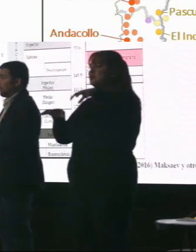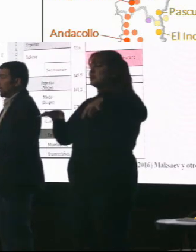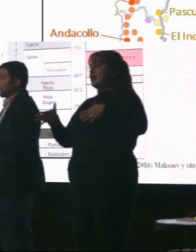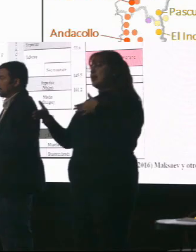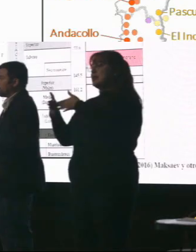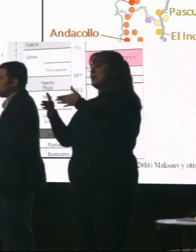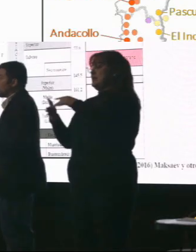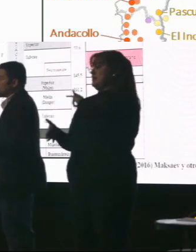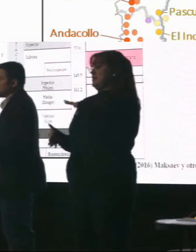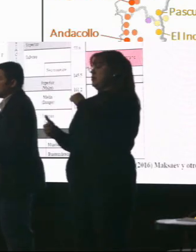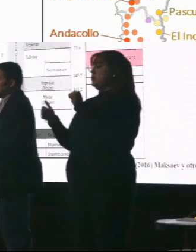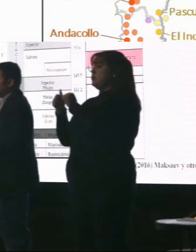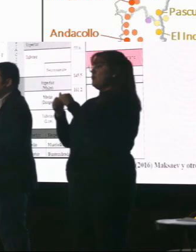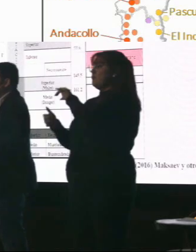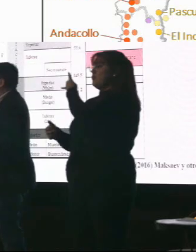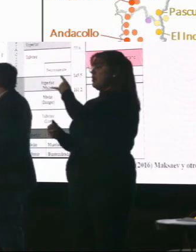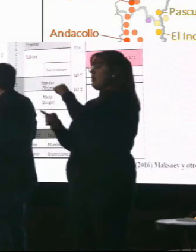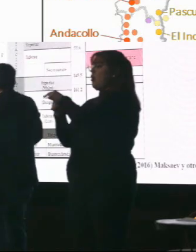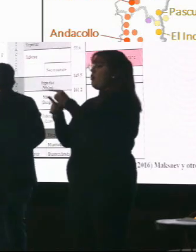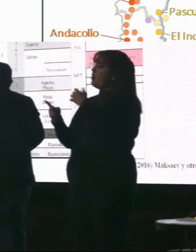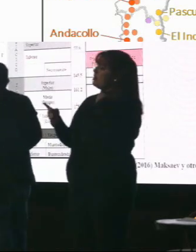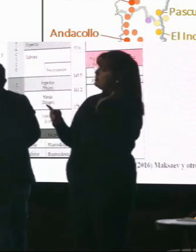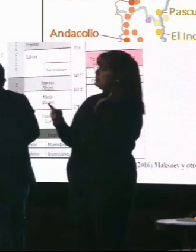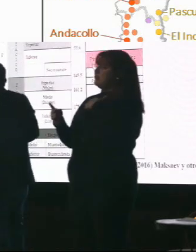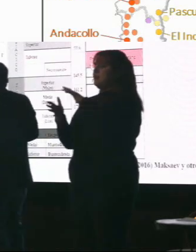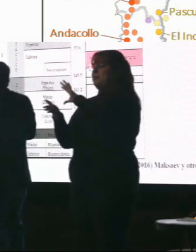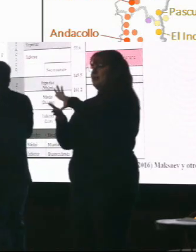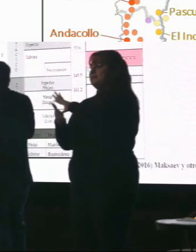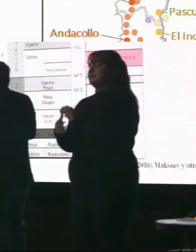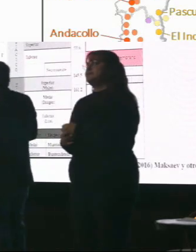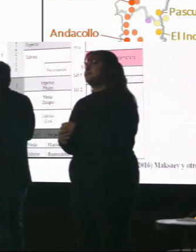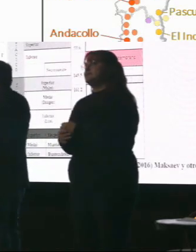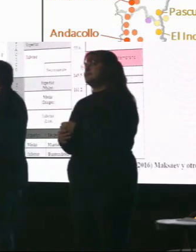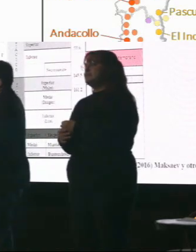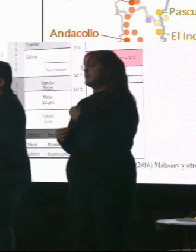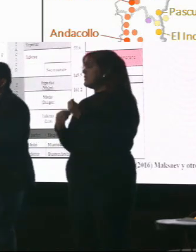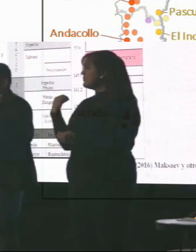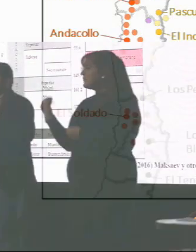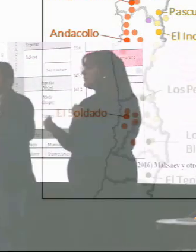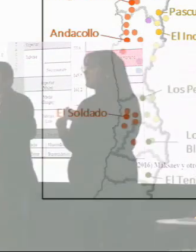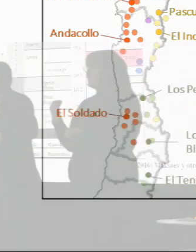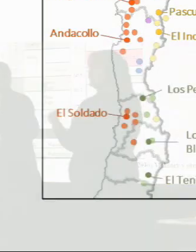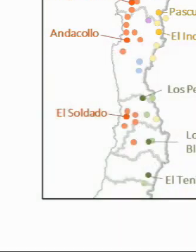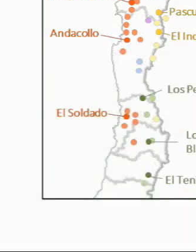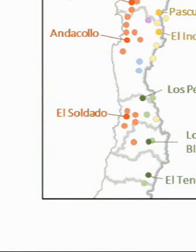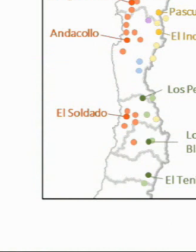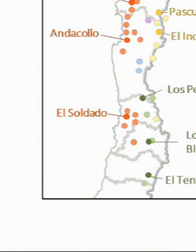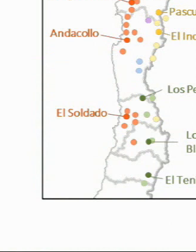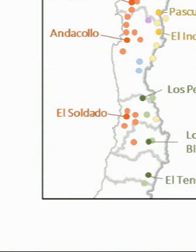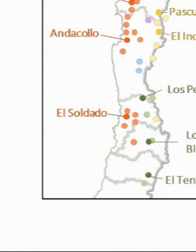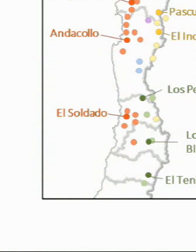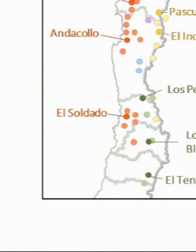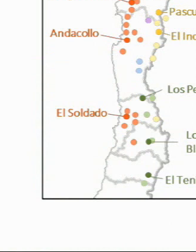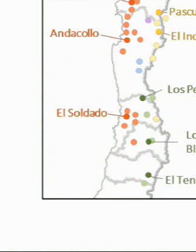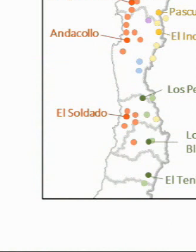con Bolivia, o Argentina y en algunas partes Perú. ¿Qué es lo que ocurre? En realidad ese es el escenario actual.